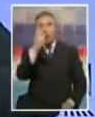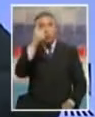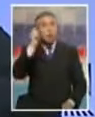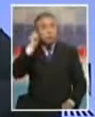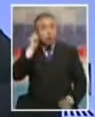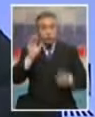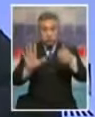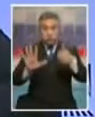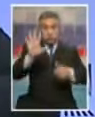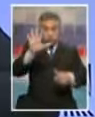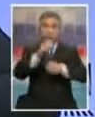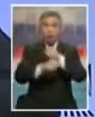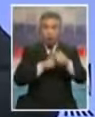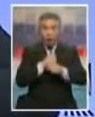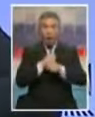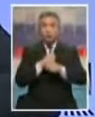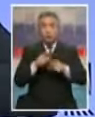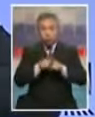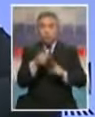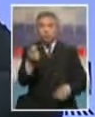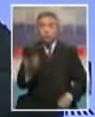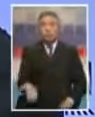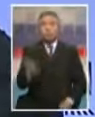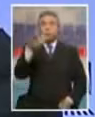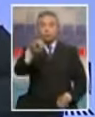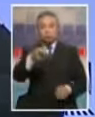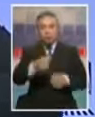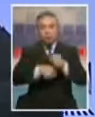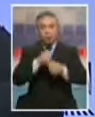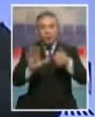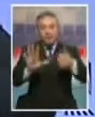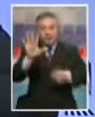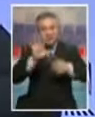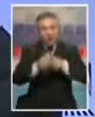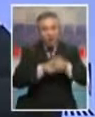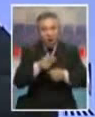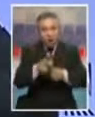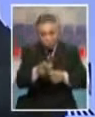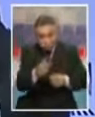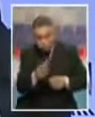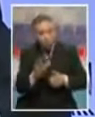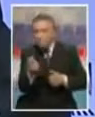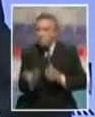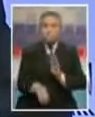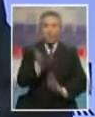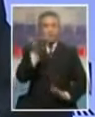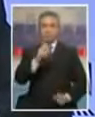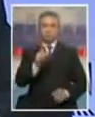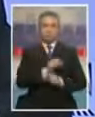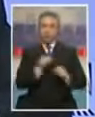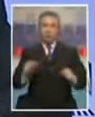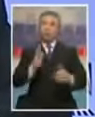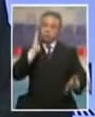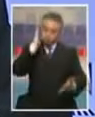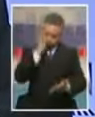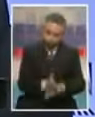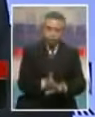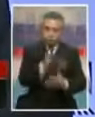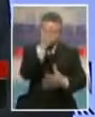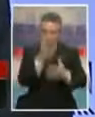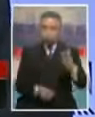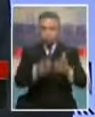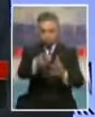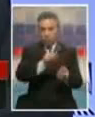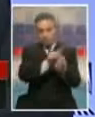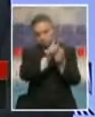de 65 años se le suba el plan de ISAPRE por cumplir 65 años. Es una locura. De nuevo, es una anormalidad. ¿Qué proponemos? Terminar con ellas, que se